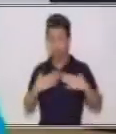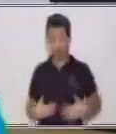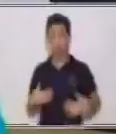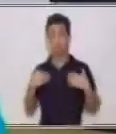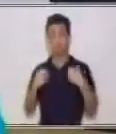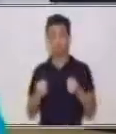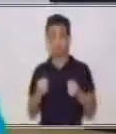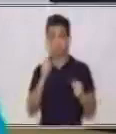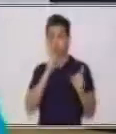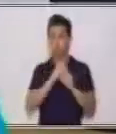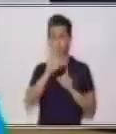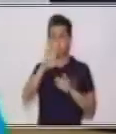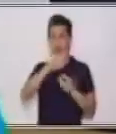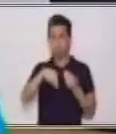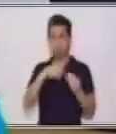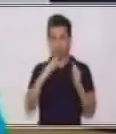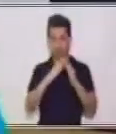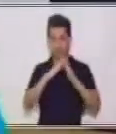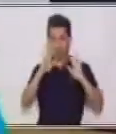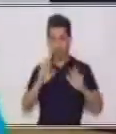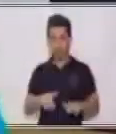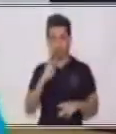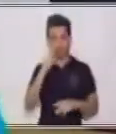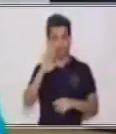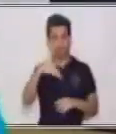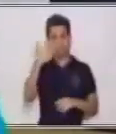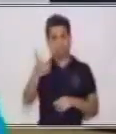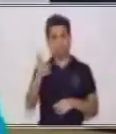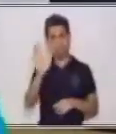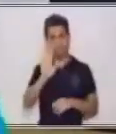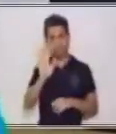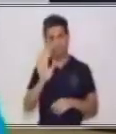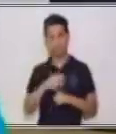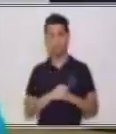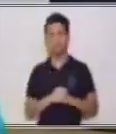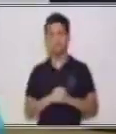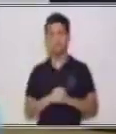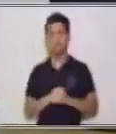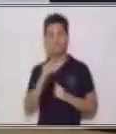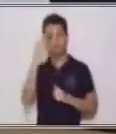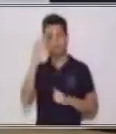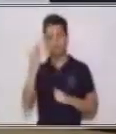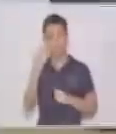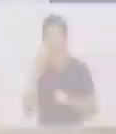tu familia. Quédate en casa y nos estaremos viendo en una próxima oportunidad. Gracias.